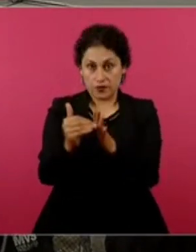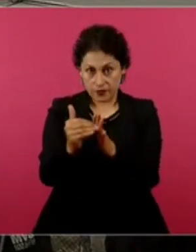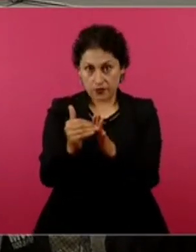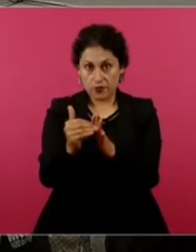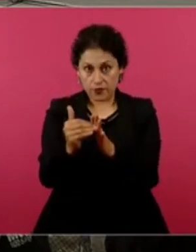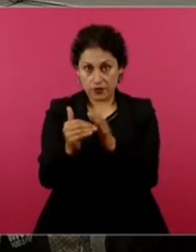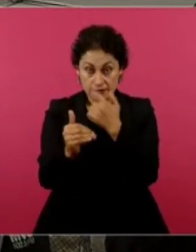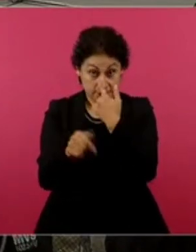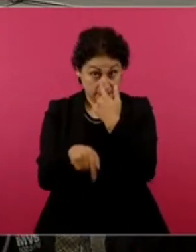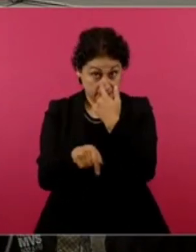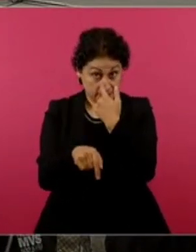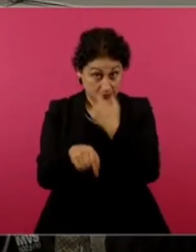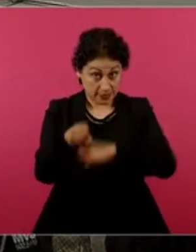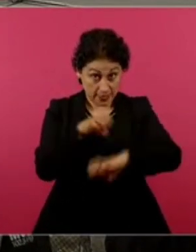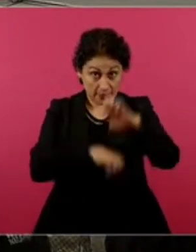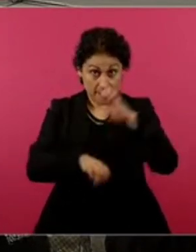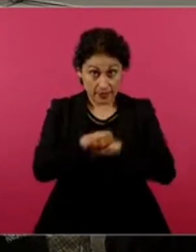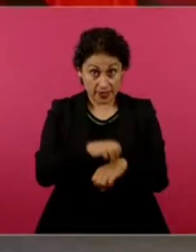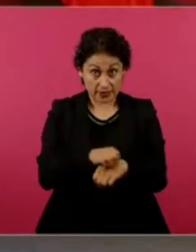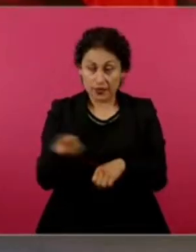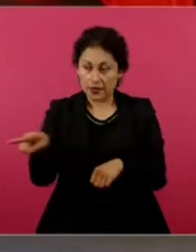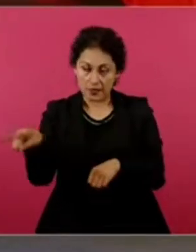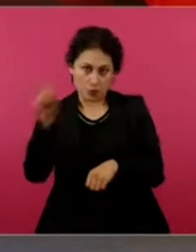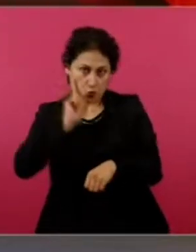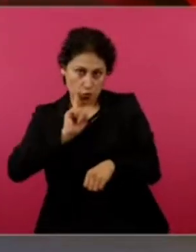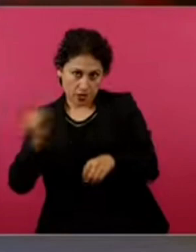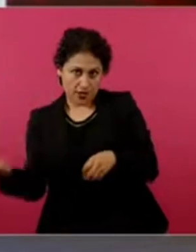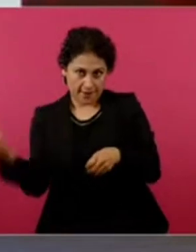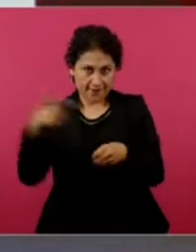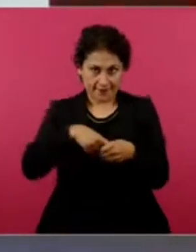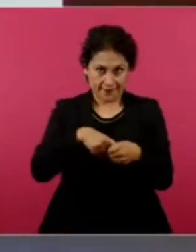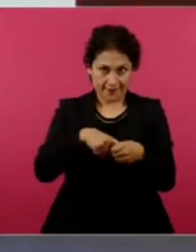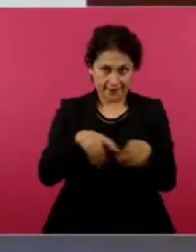La empresa de la señora